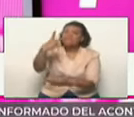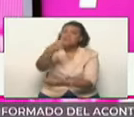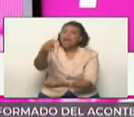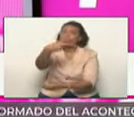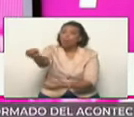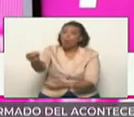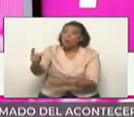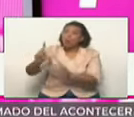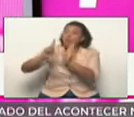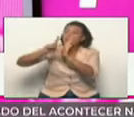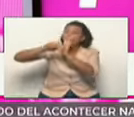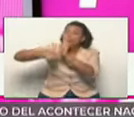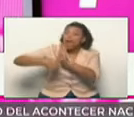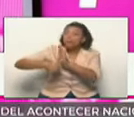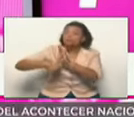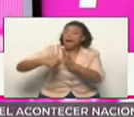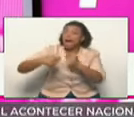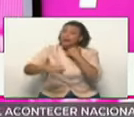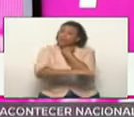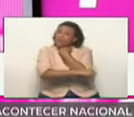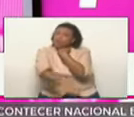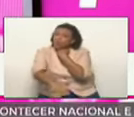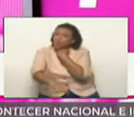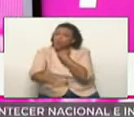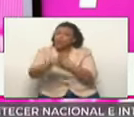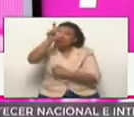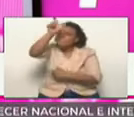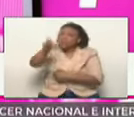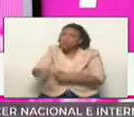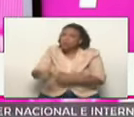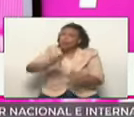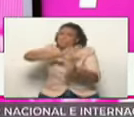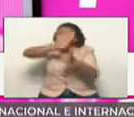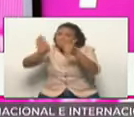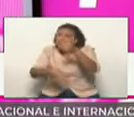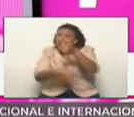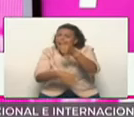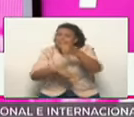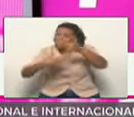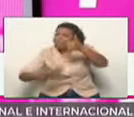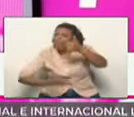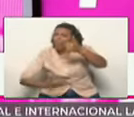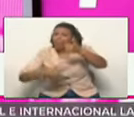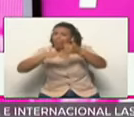después traicione a partir de un funcionario menor